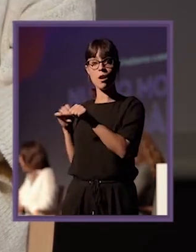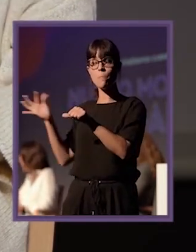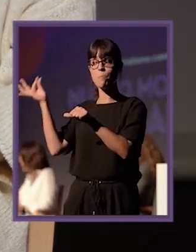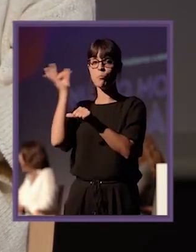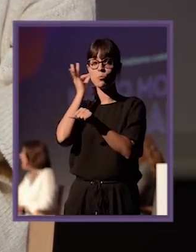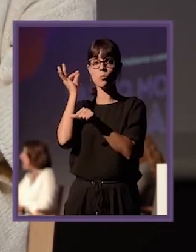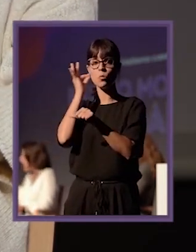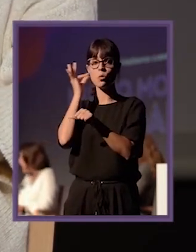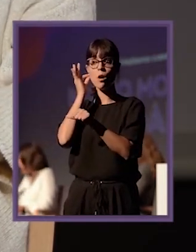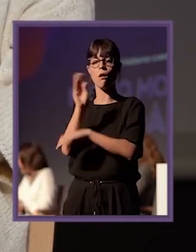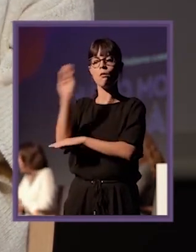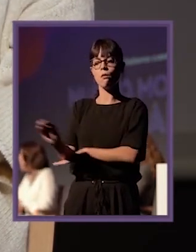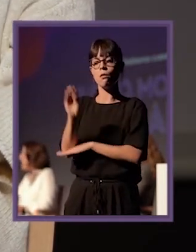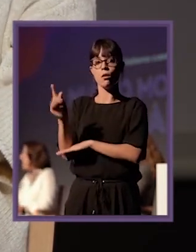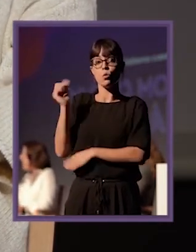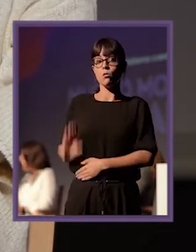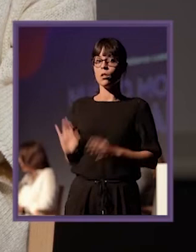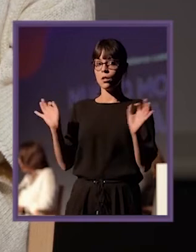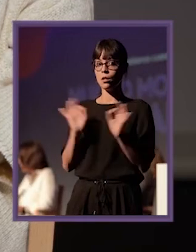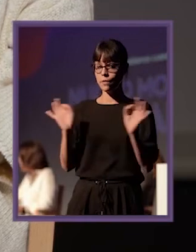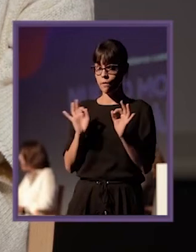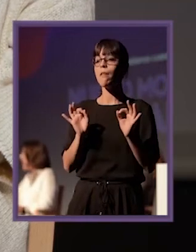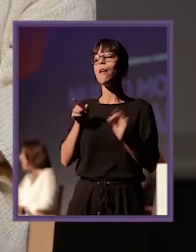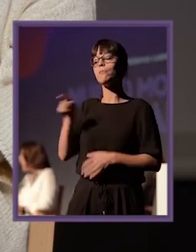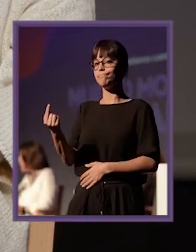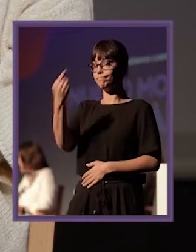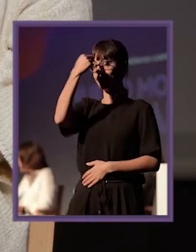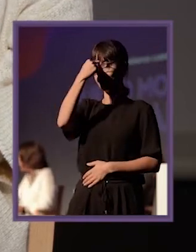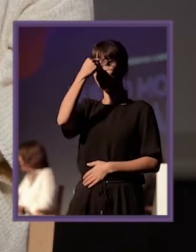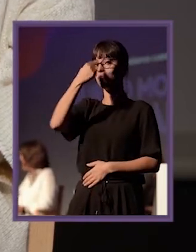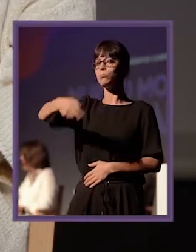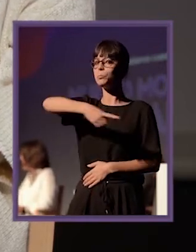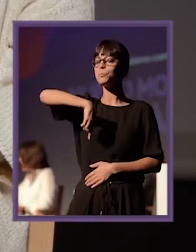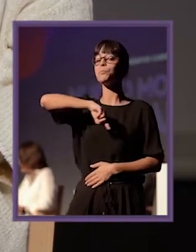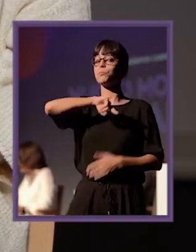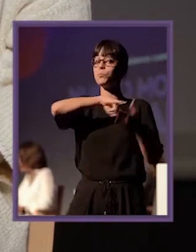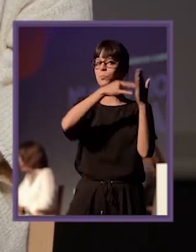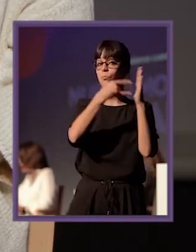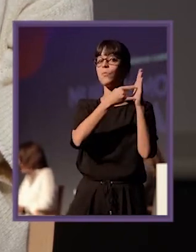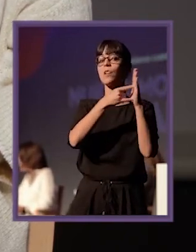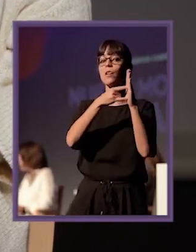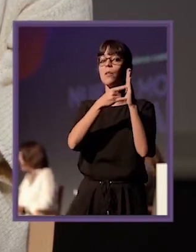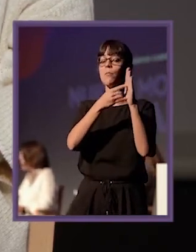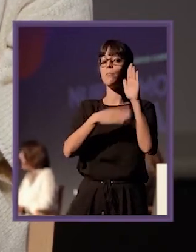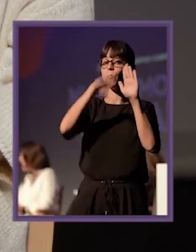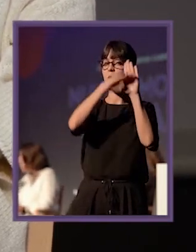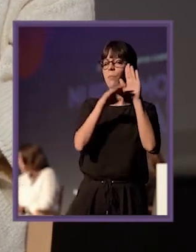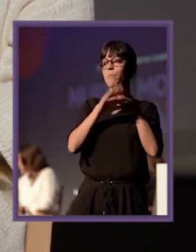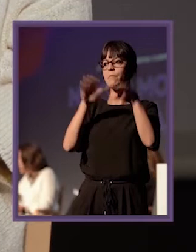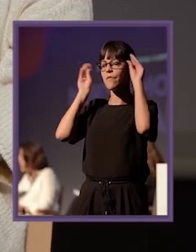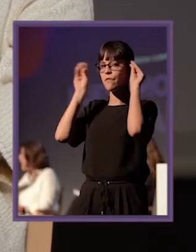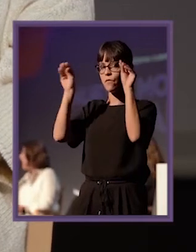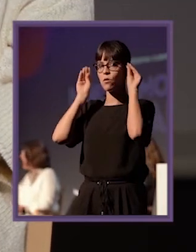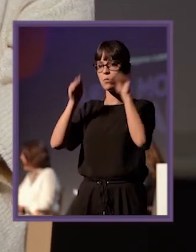economía retribuida, y que en este Canarias Te Cuida también hay una formación para la cualificación y la certificación de esos cuidados para que